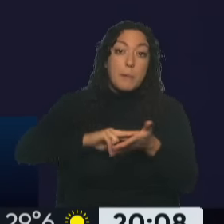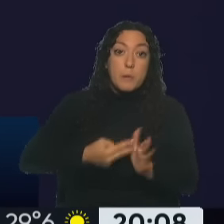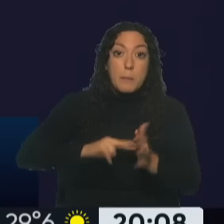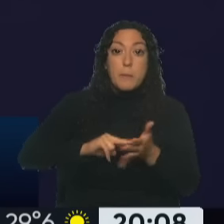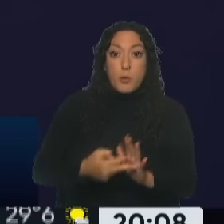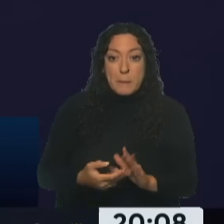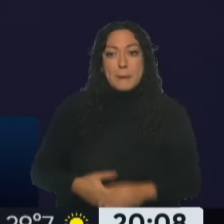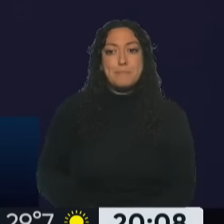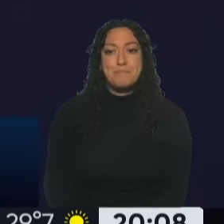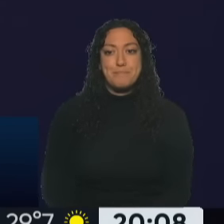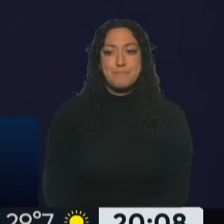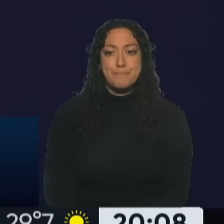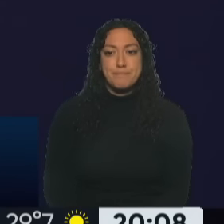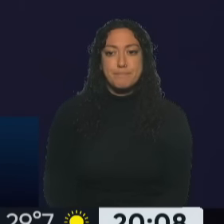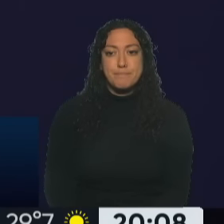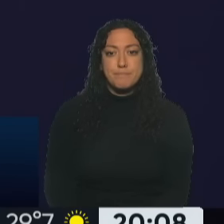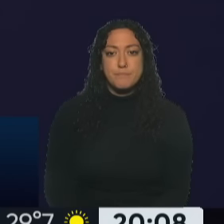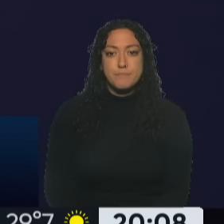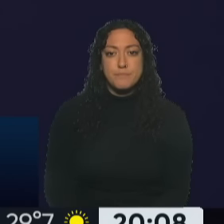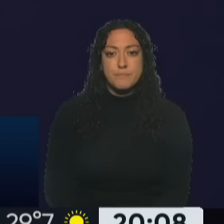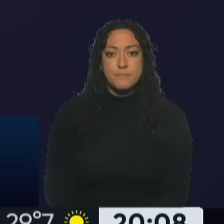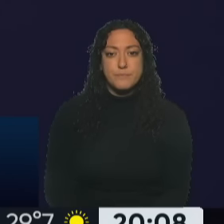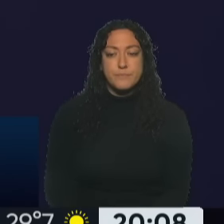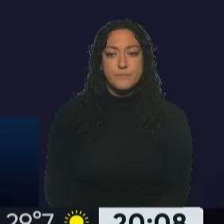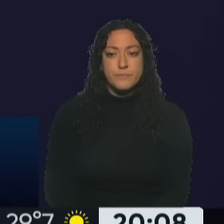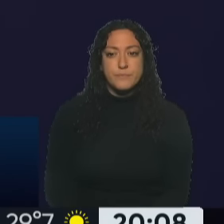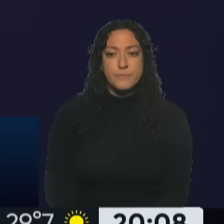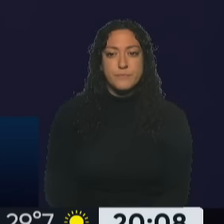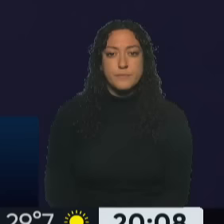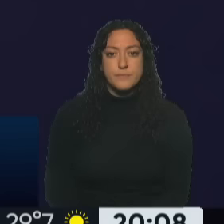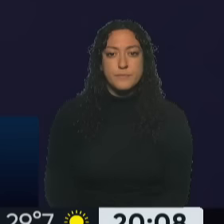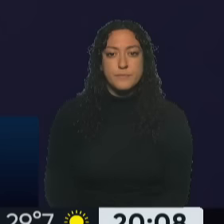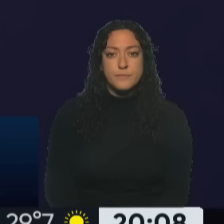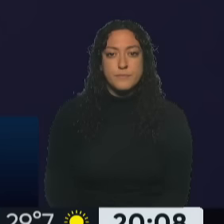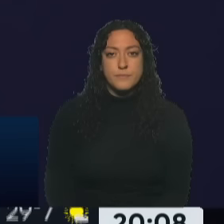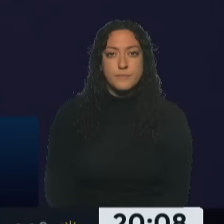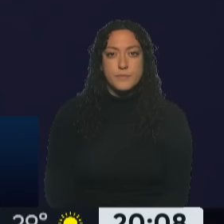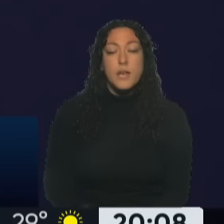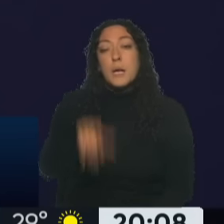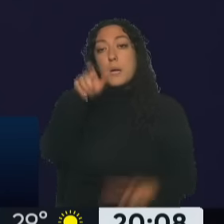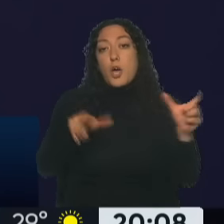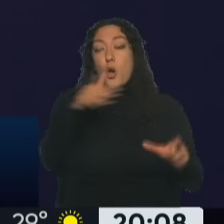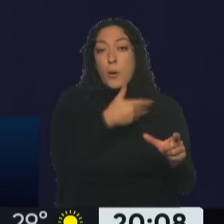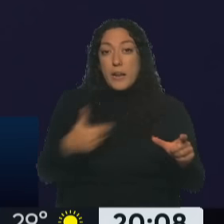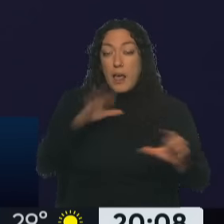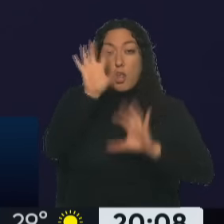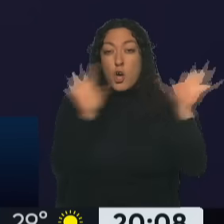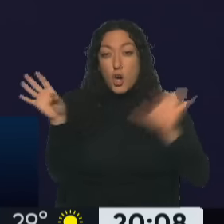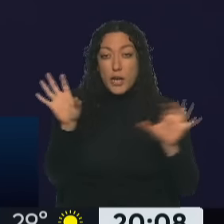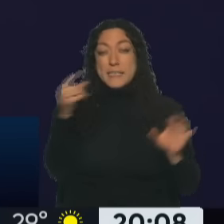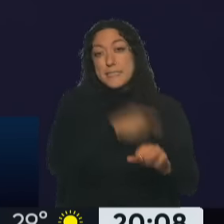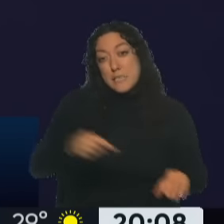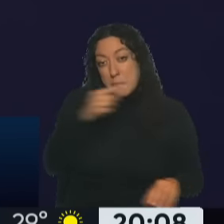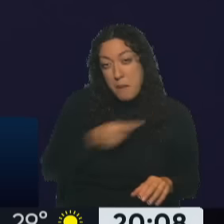problemas ahora bien encontramos en este diálogo que hemos tenido en esta semana con los